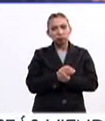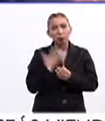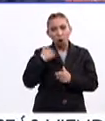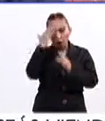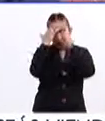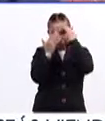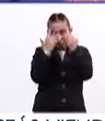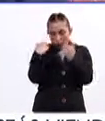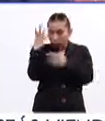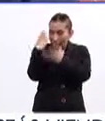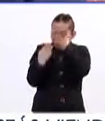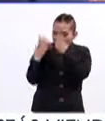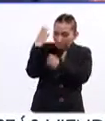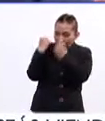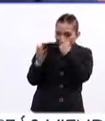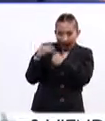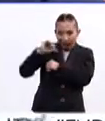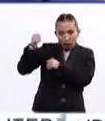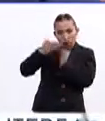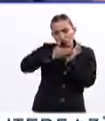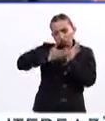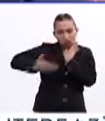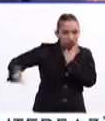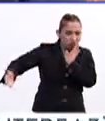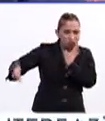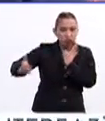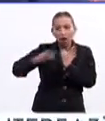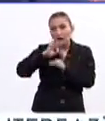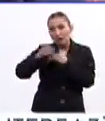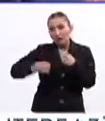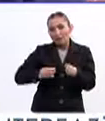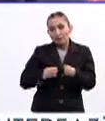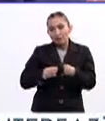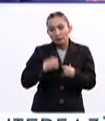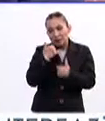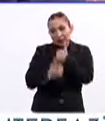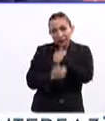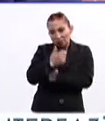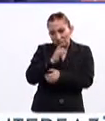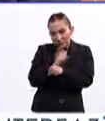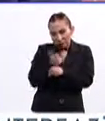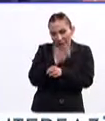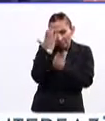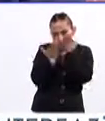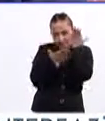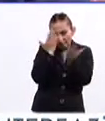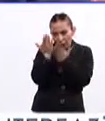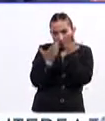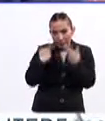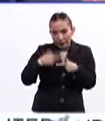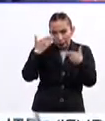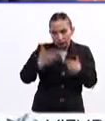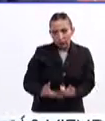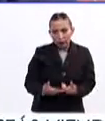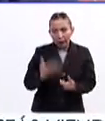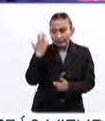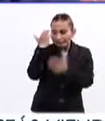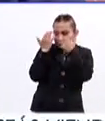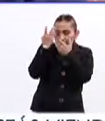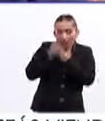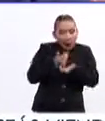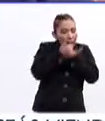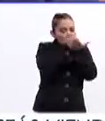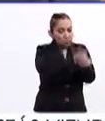nuestros conocimientos de cierta forma adquiridos a lo largo de todas nuestras carreras o de nuestra preparación como personas